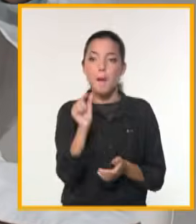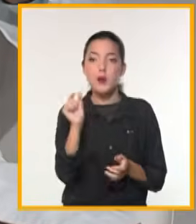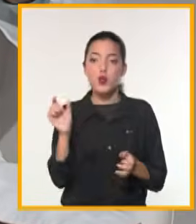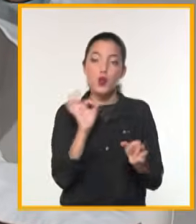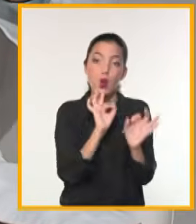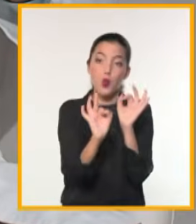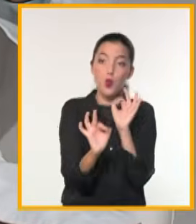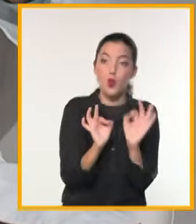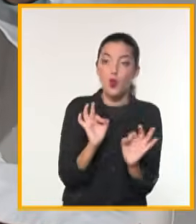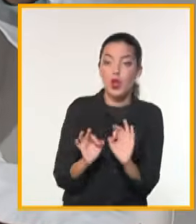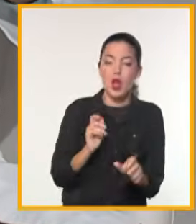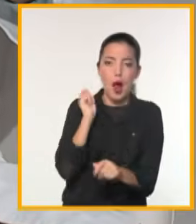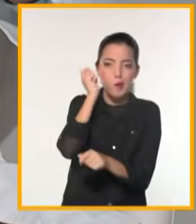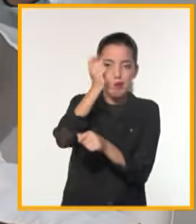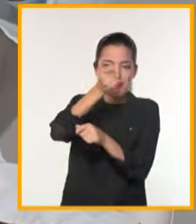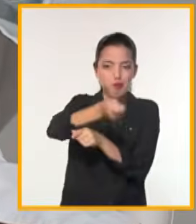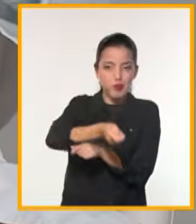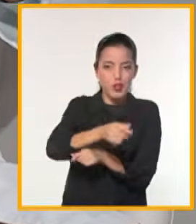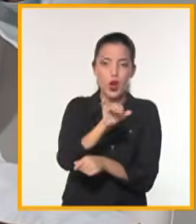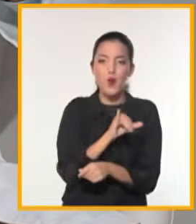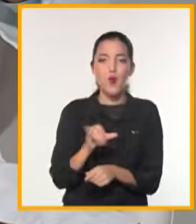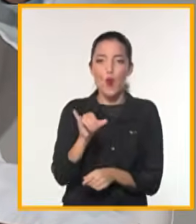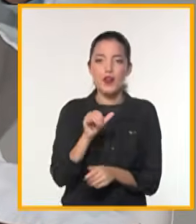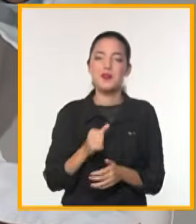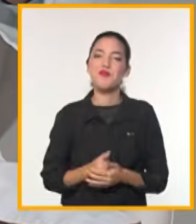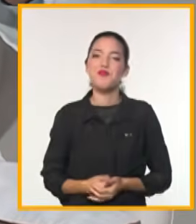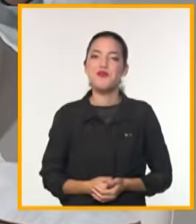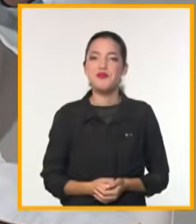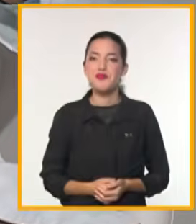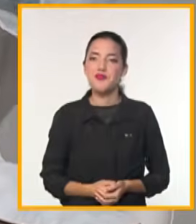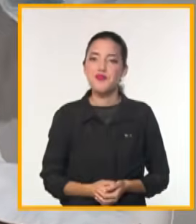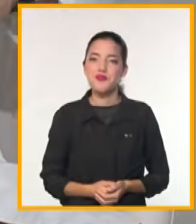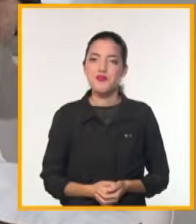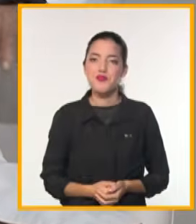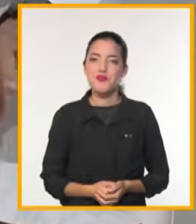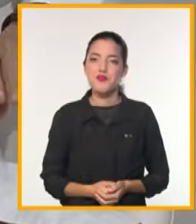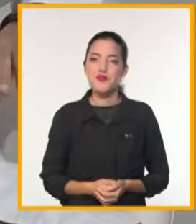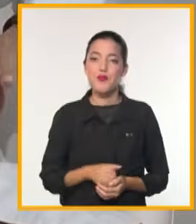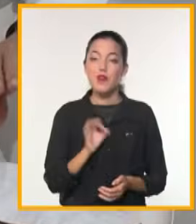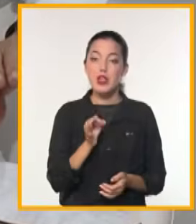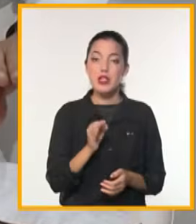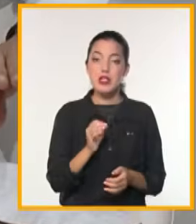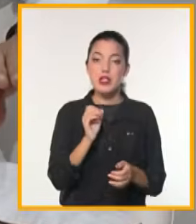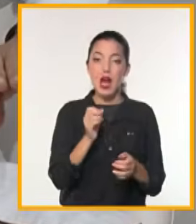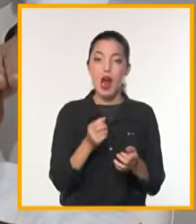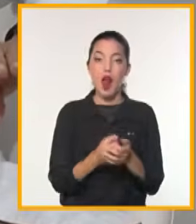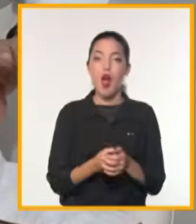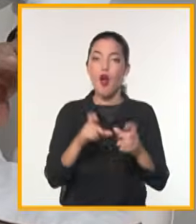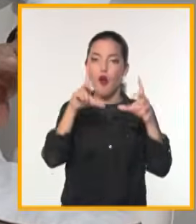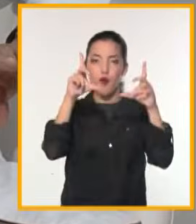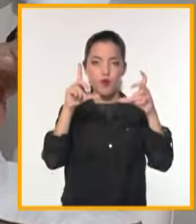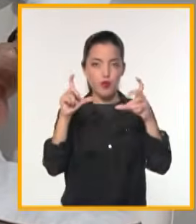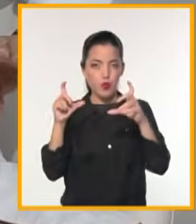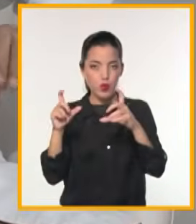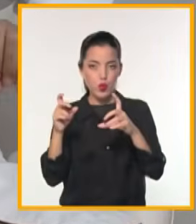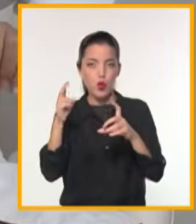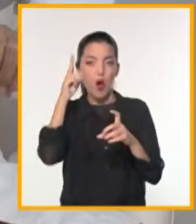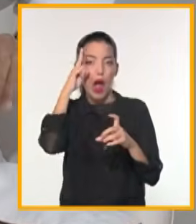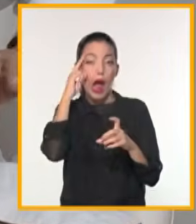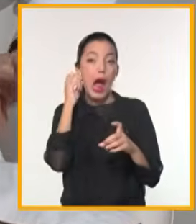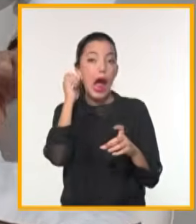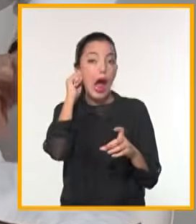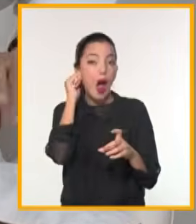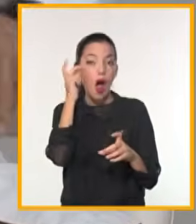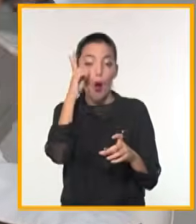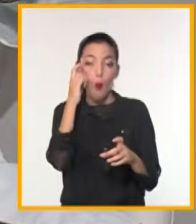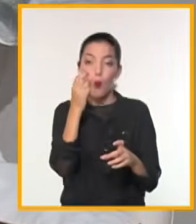están tratando de no venderle el pescado. Ahí no está la foto de mis abuelos que estaban por ahí, no sé si están. Ah, si nos